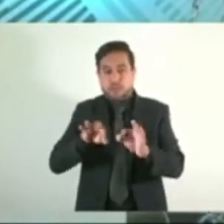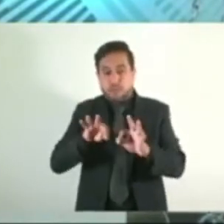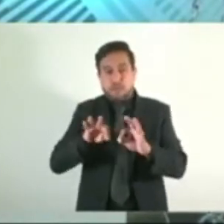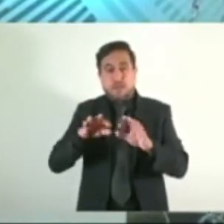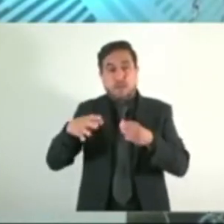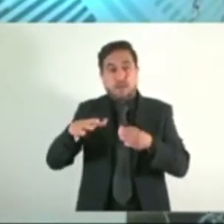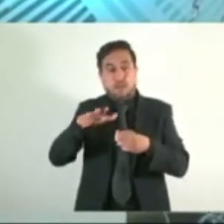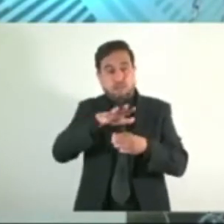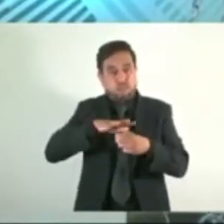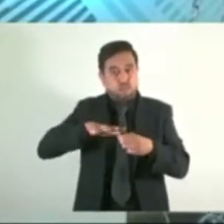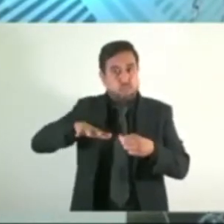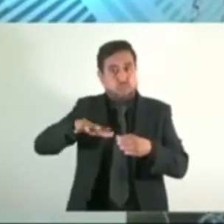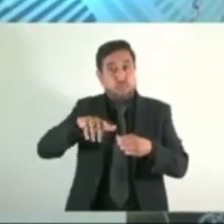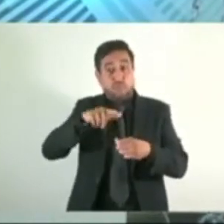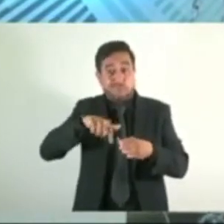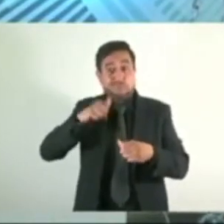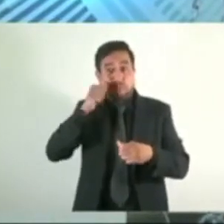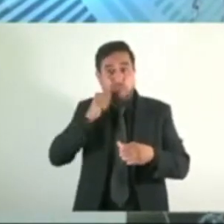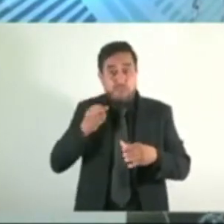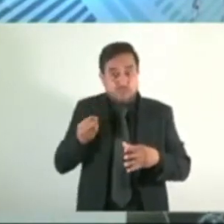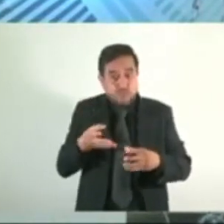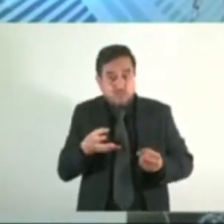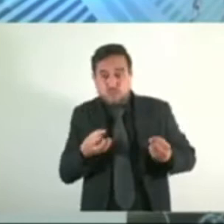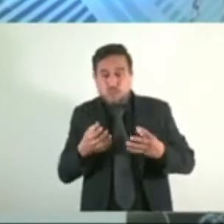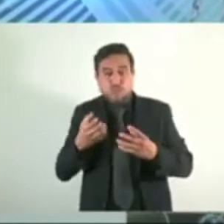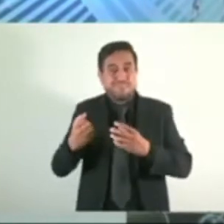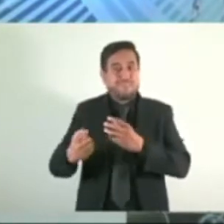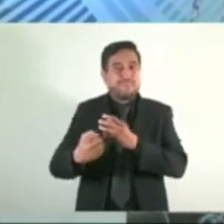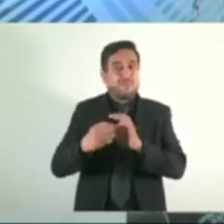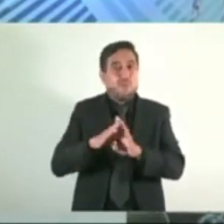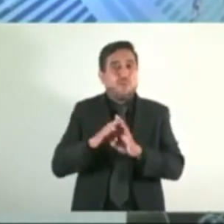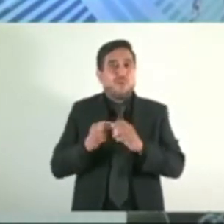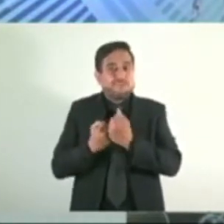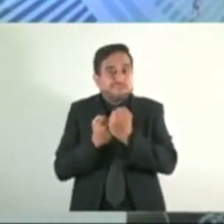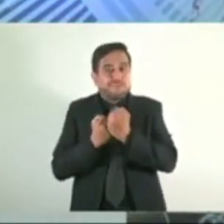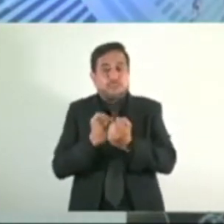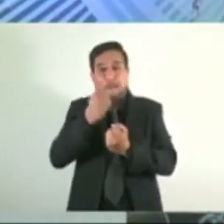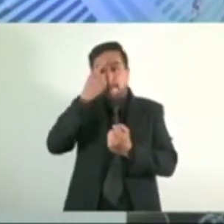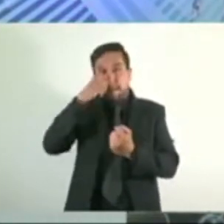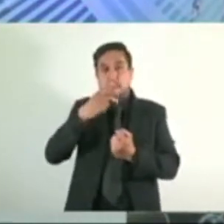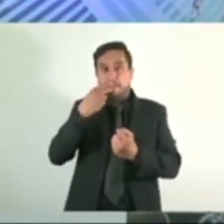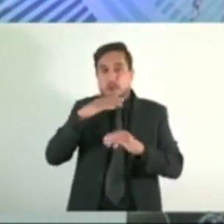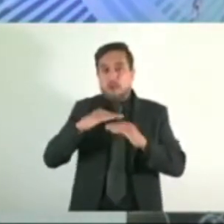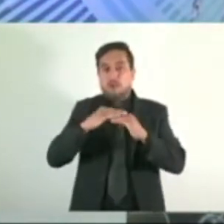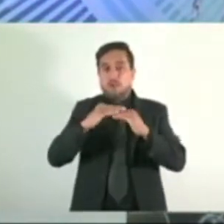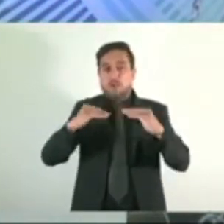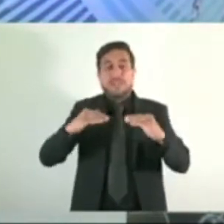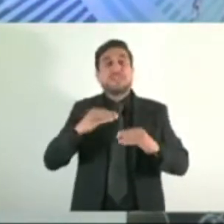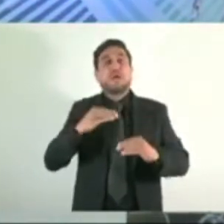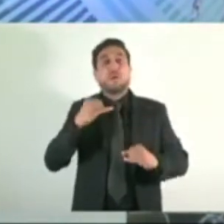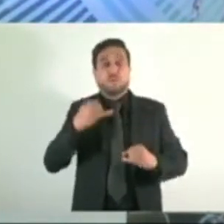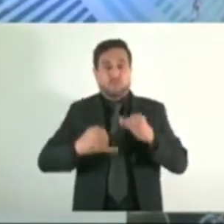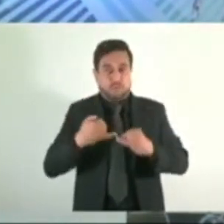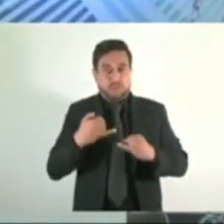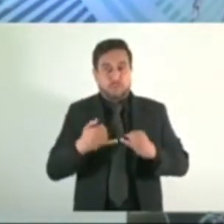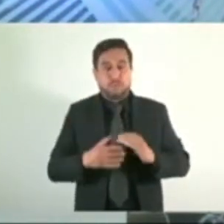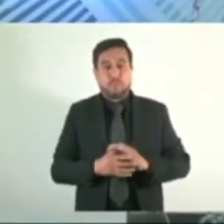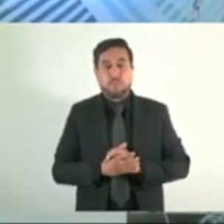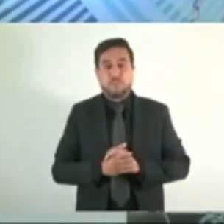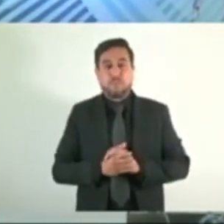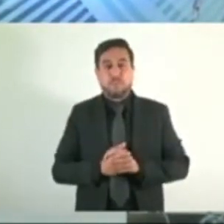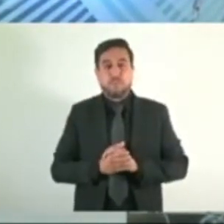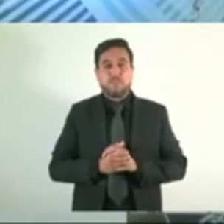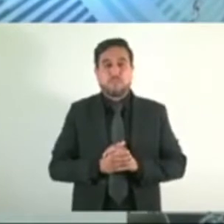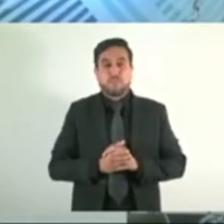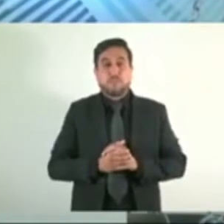institución que aportan su esfuerzo diario en favor de una adecuada impartición de la justicia. Su labor